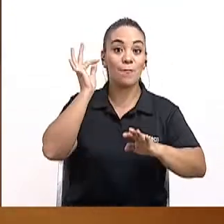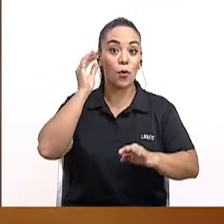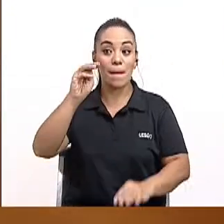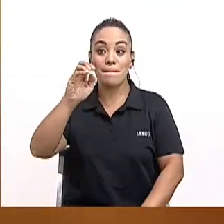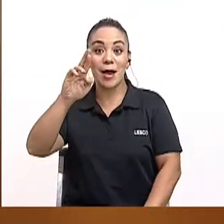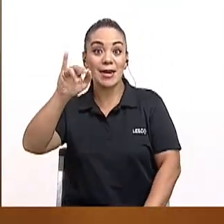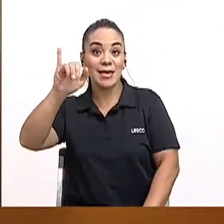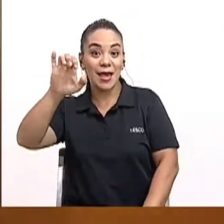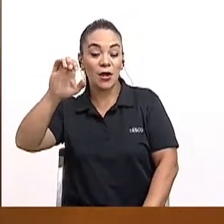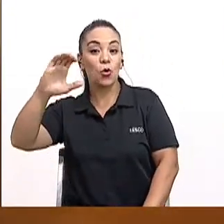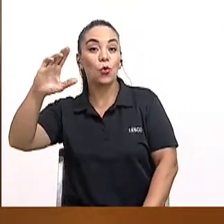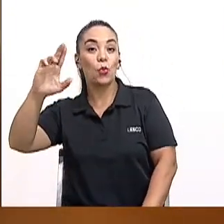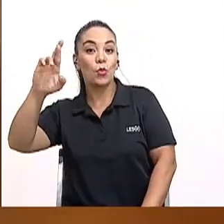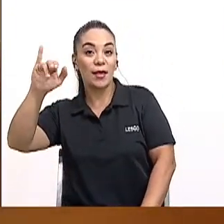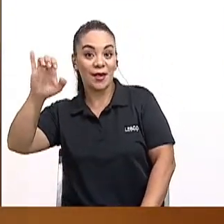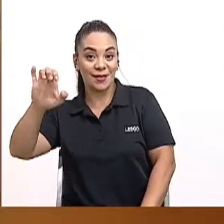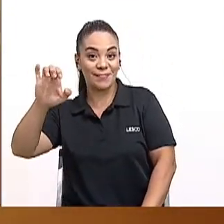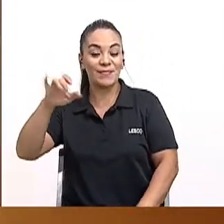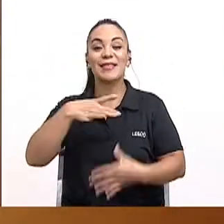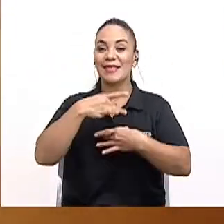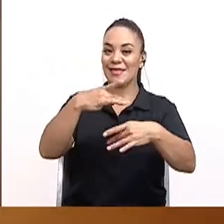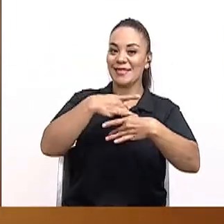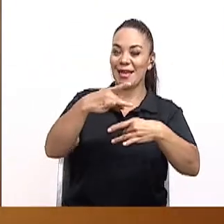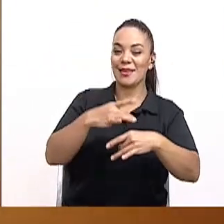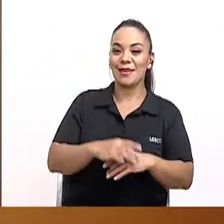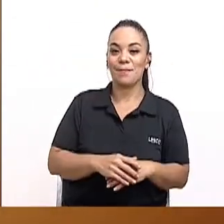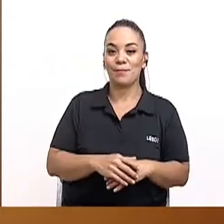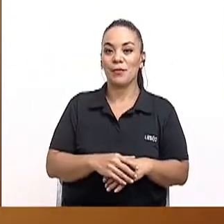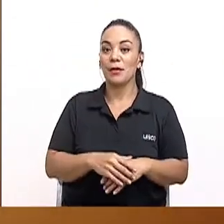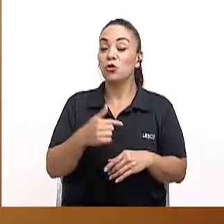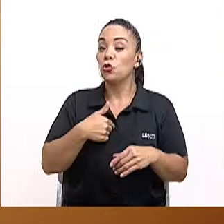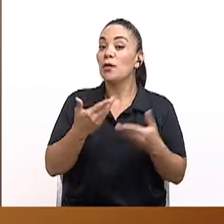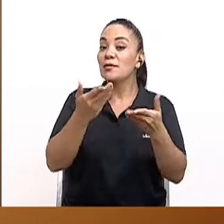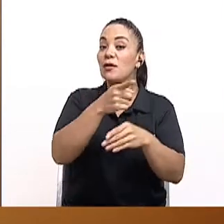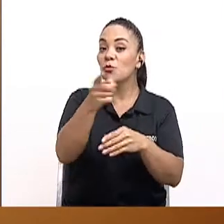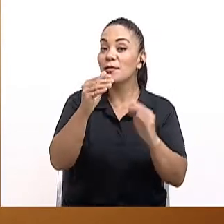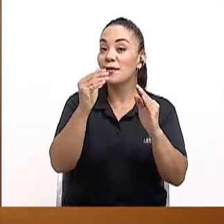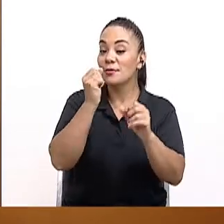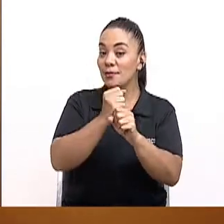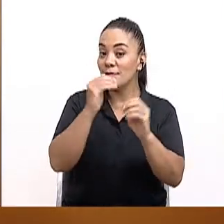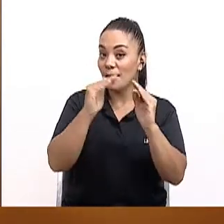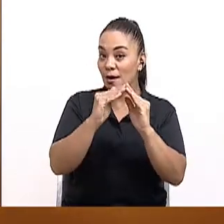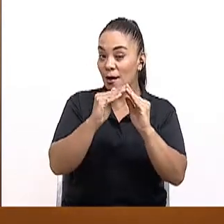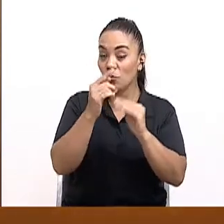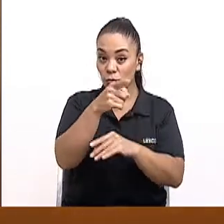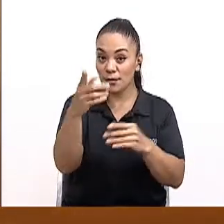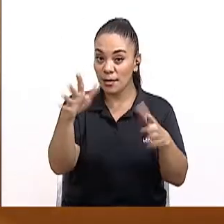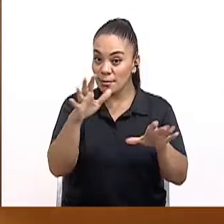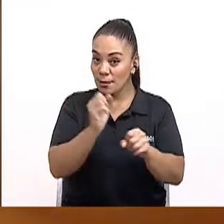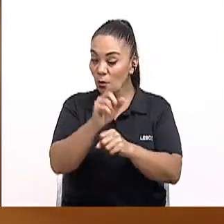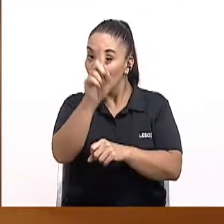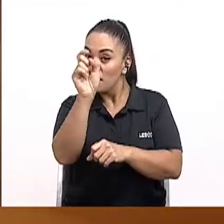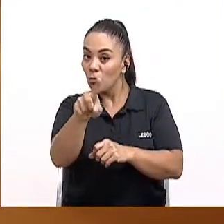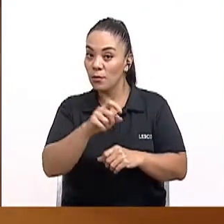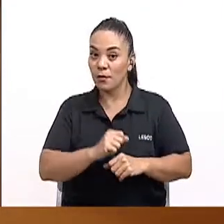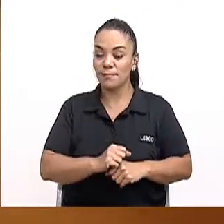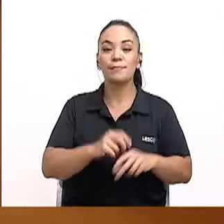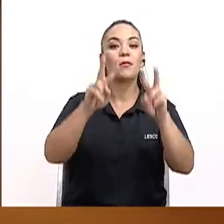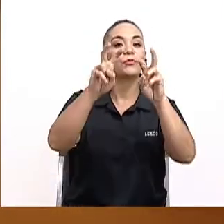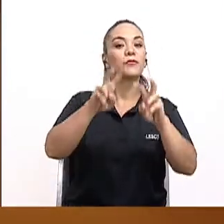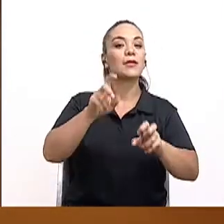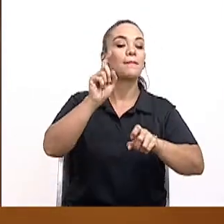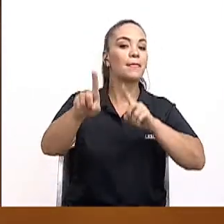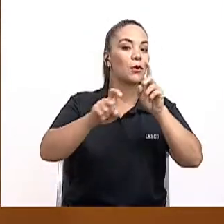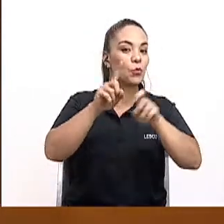Sí, estuvo muy interesante, pero les dejé una tarea. ¿La hicieron? Vamos a revisar esas preguntas para